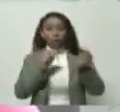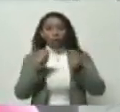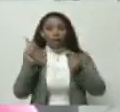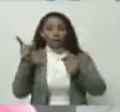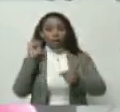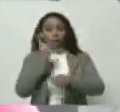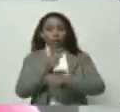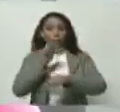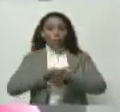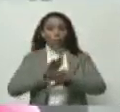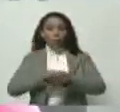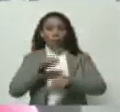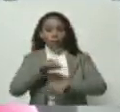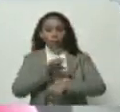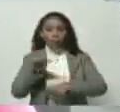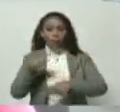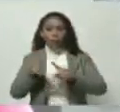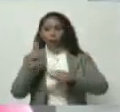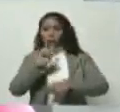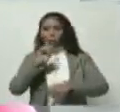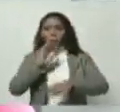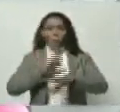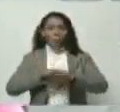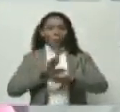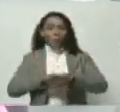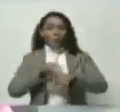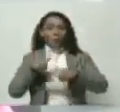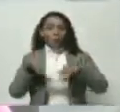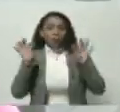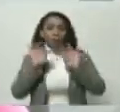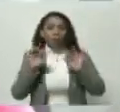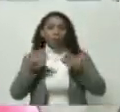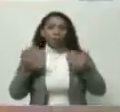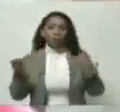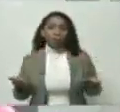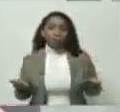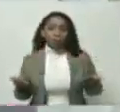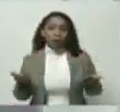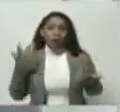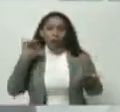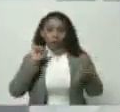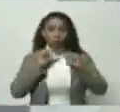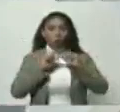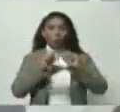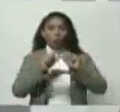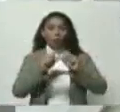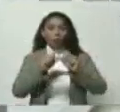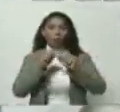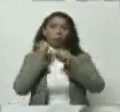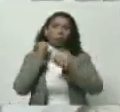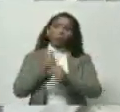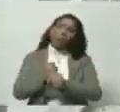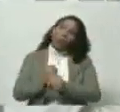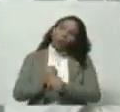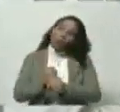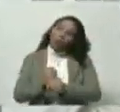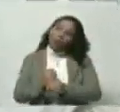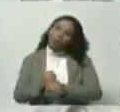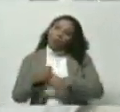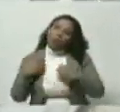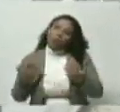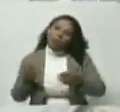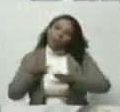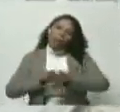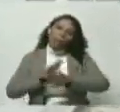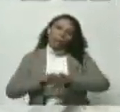pasar esta semana, pero no ocurrió de esta manera. Así que hay que seguir en la larga espera para ver qué va a